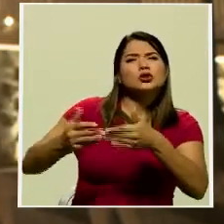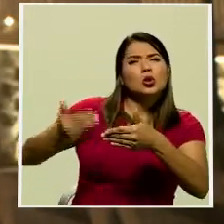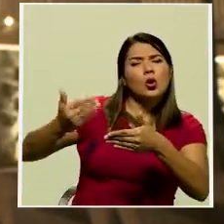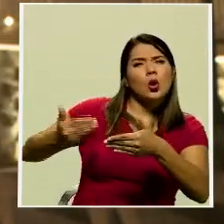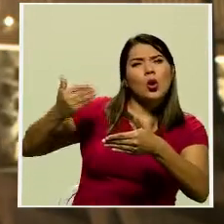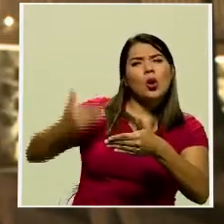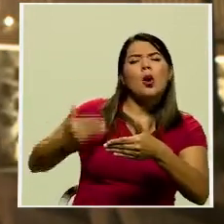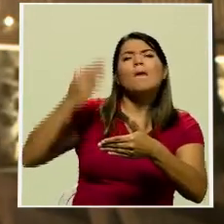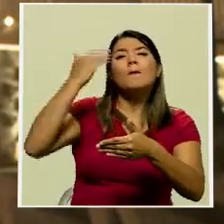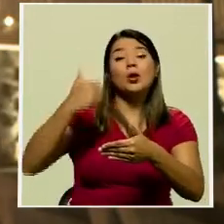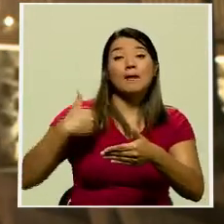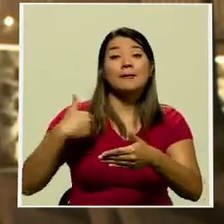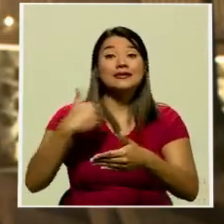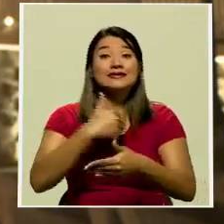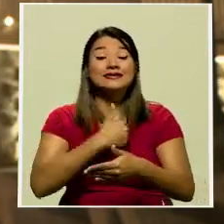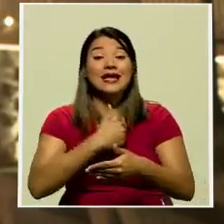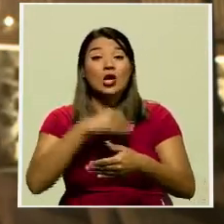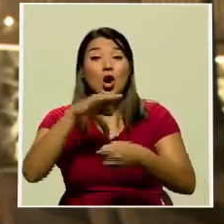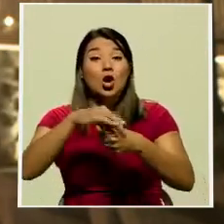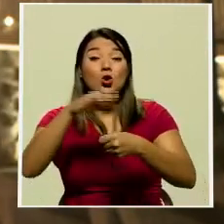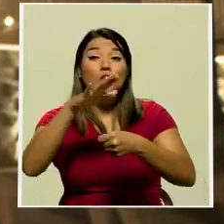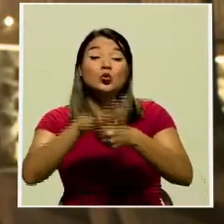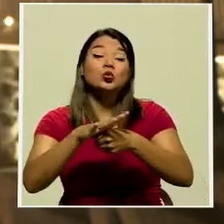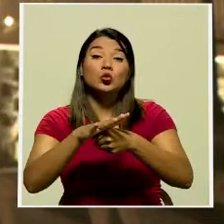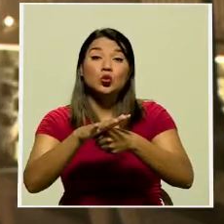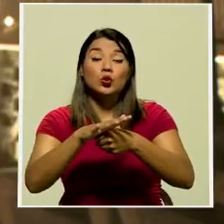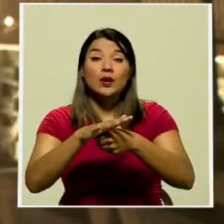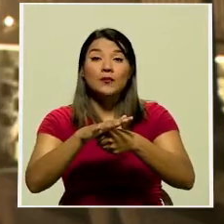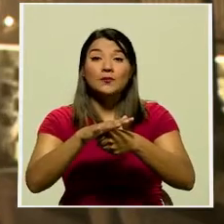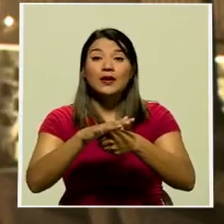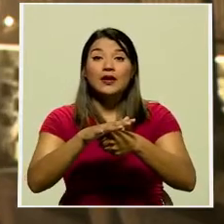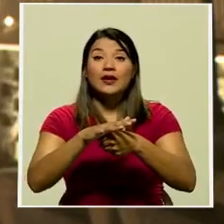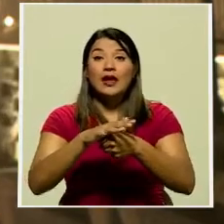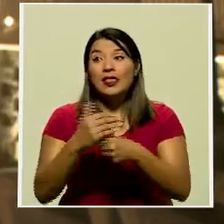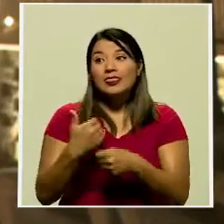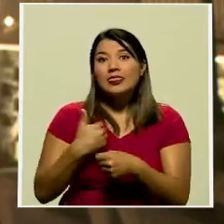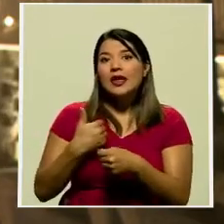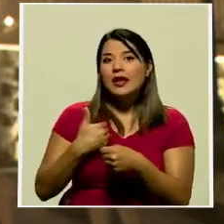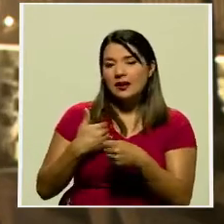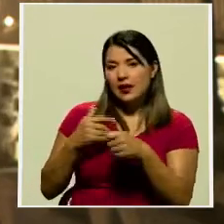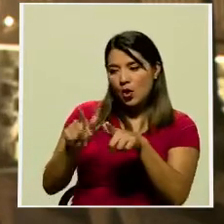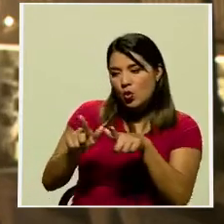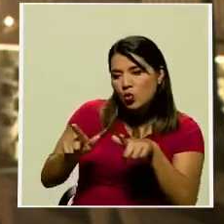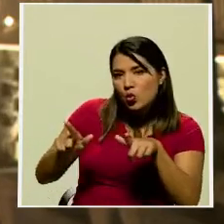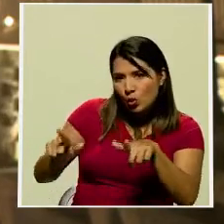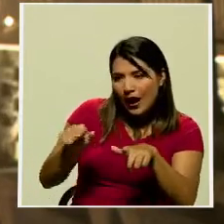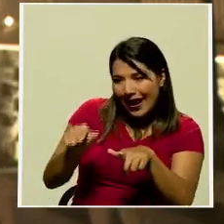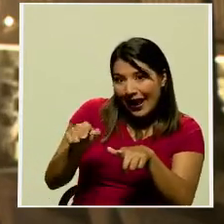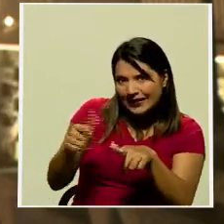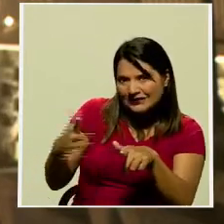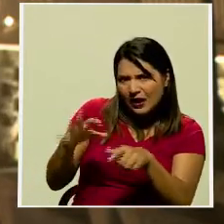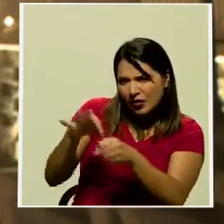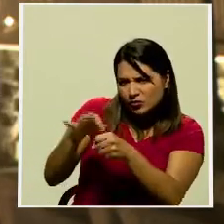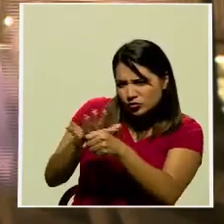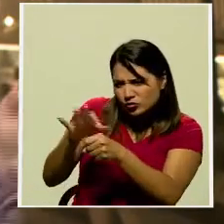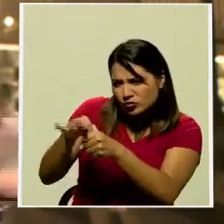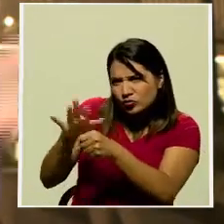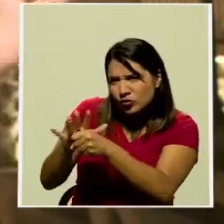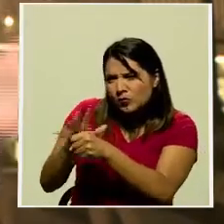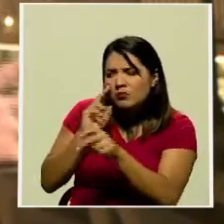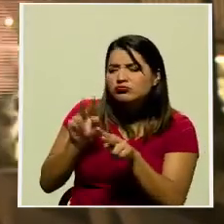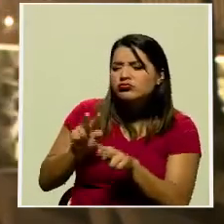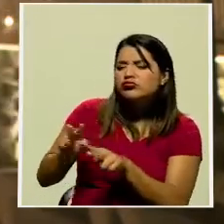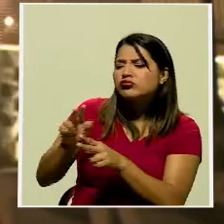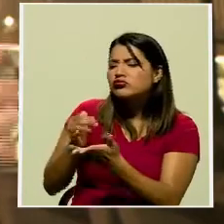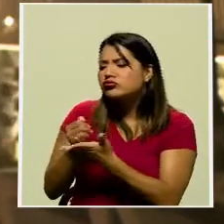de Agricultura pues maneja, digámoslo así popularmente, un sembradío para estudiar, para analizar la situación del cáñamo. Y